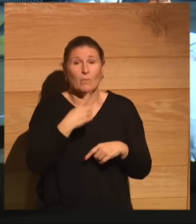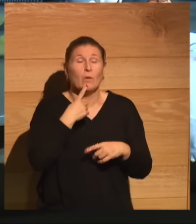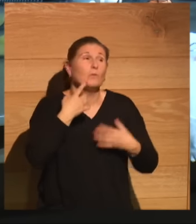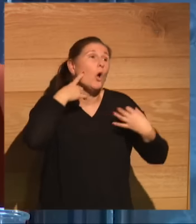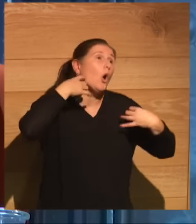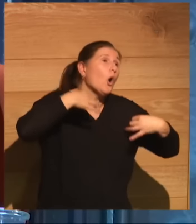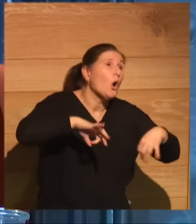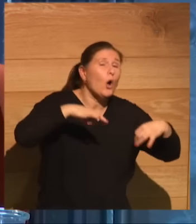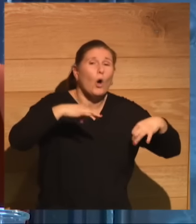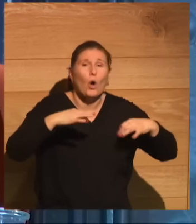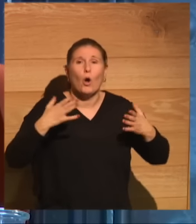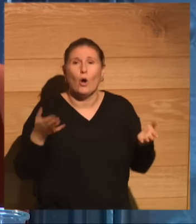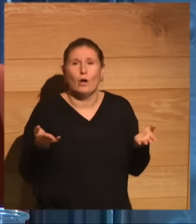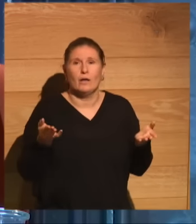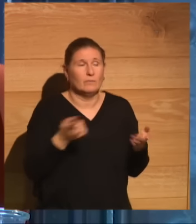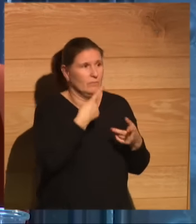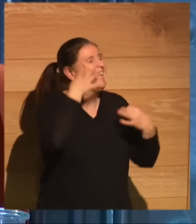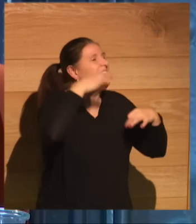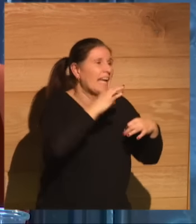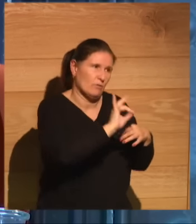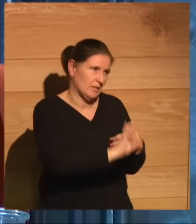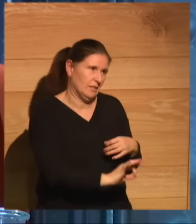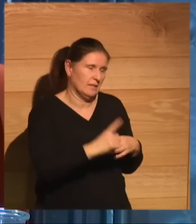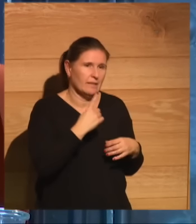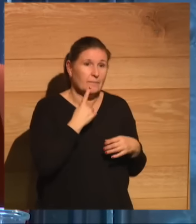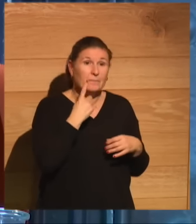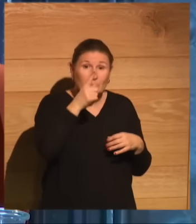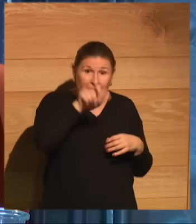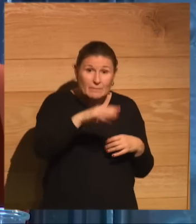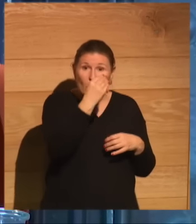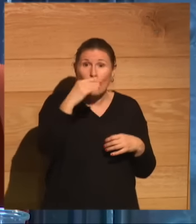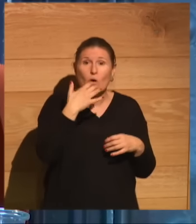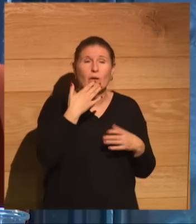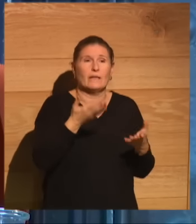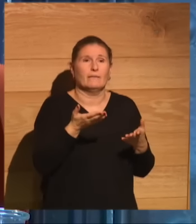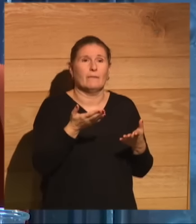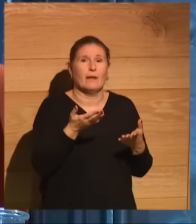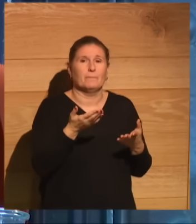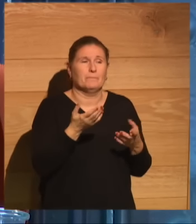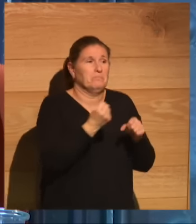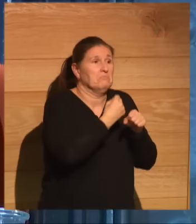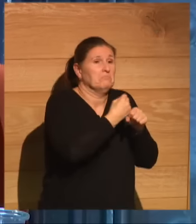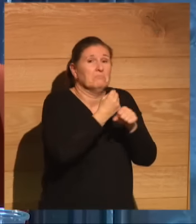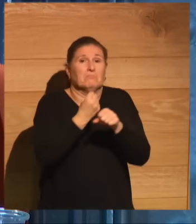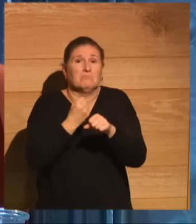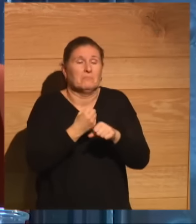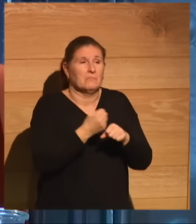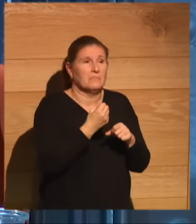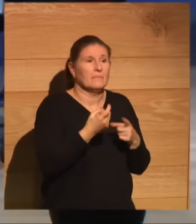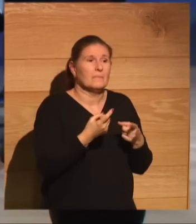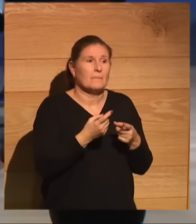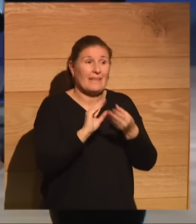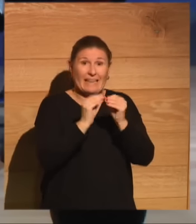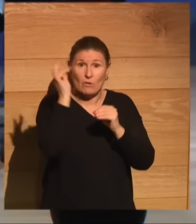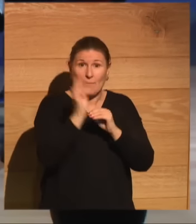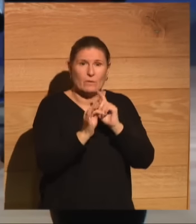El tema es que a este chaval que andaba dando vueltas por ahí y que dibujaba concept arts de una película que no iban a ningún sitio, alguien